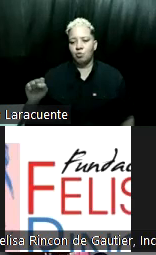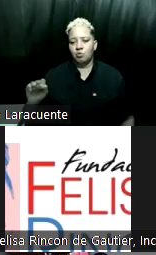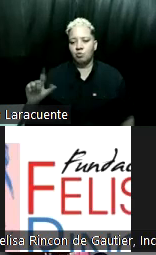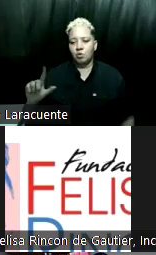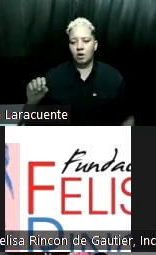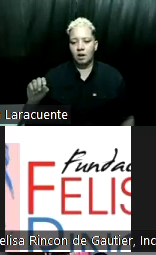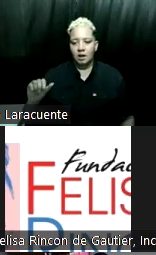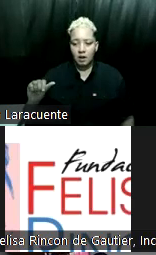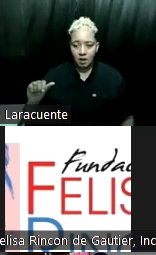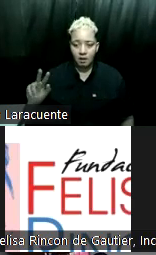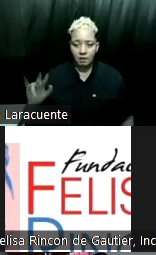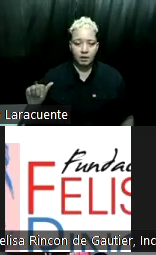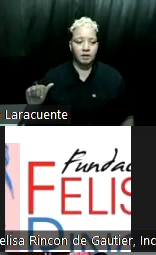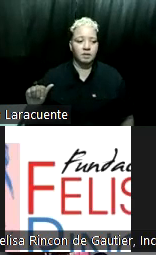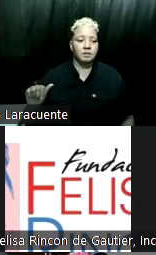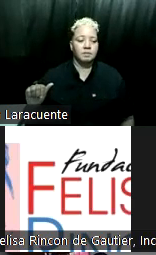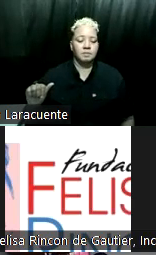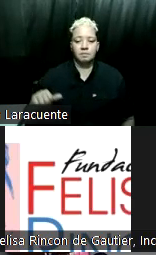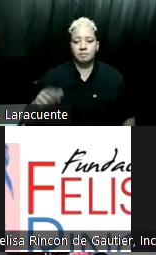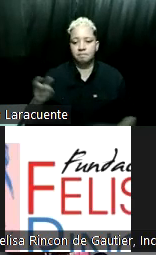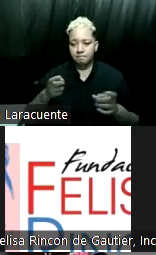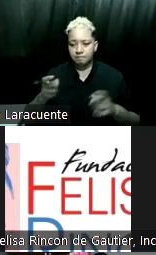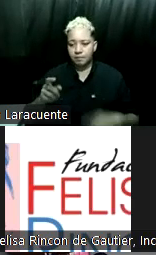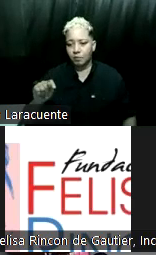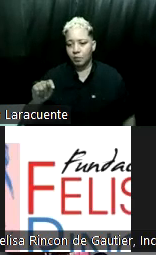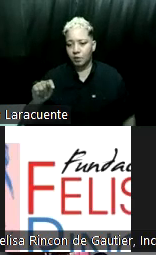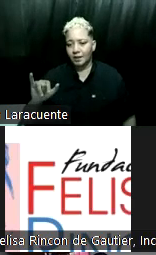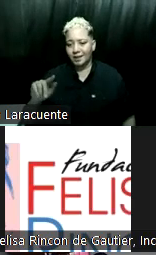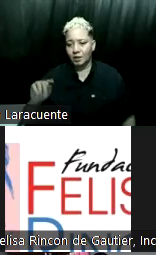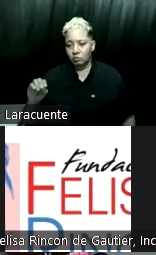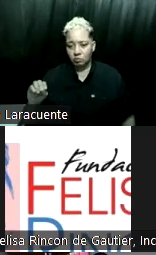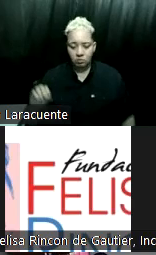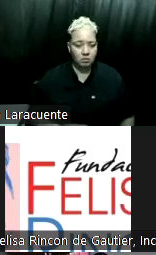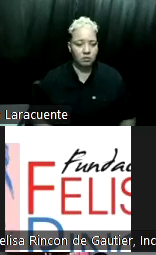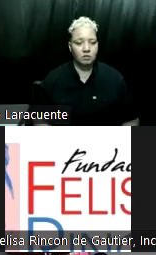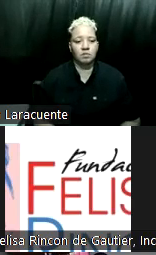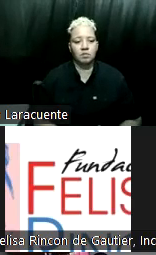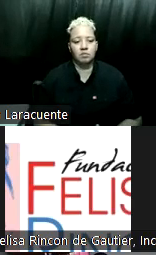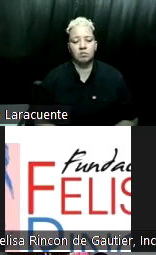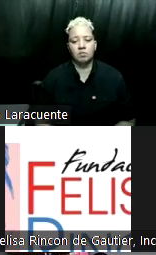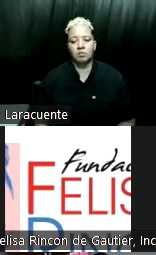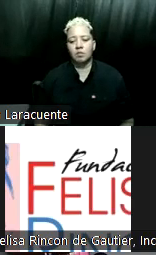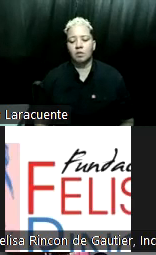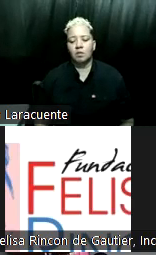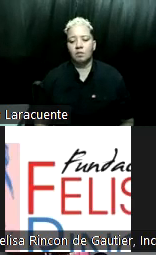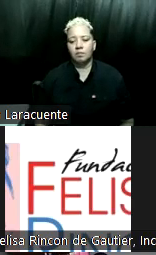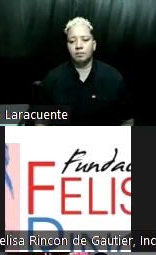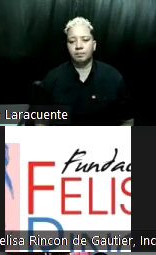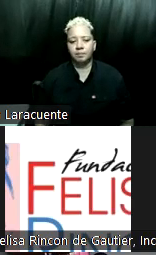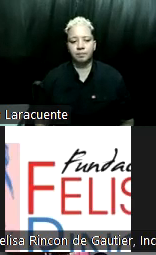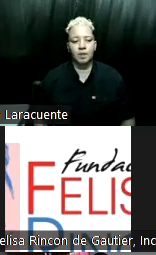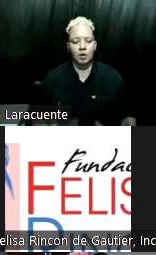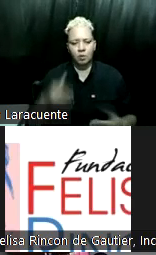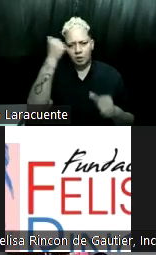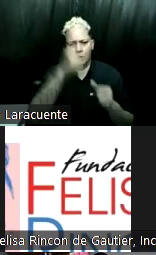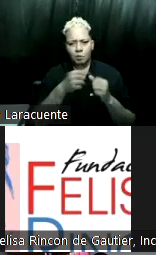por Josep Broz Tito. Muchos lo recordarán. eh, por su estilo,